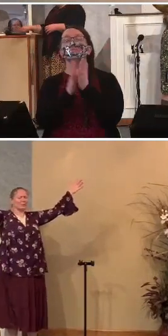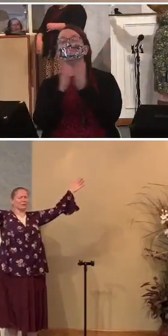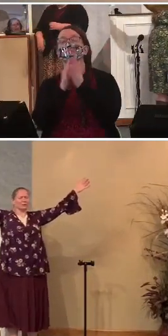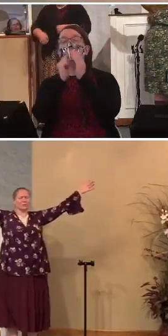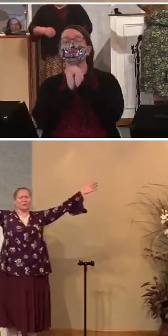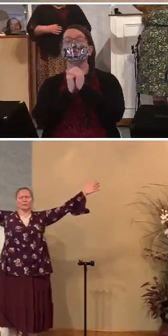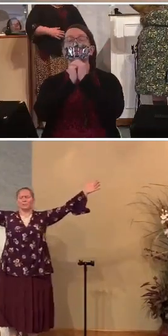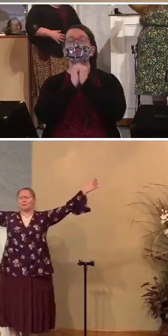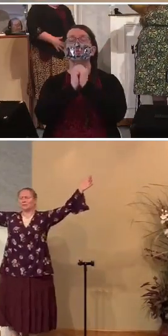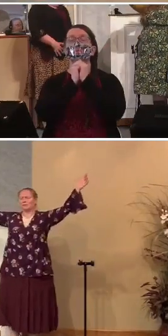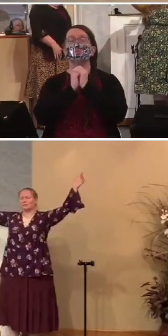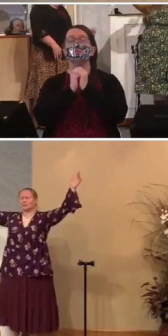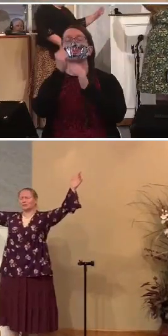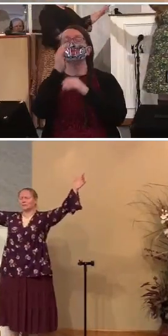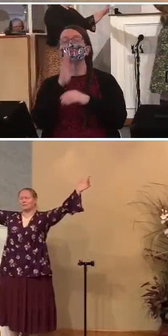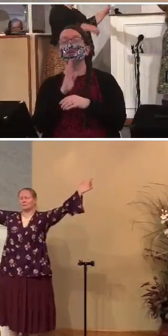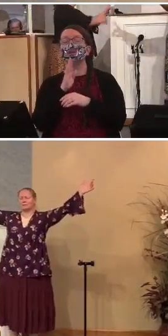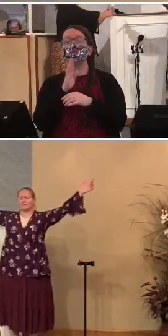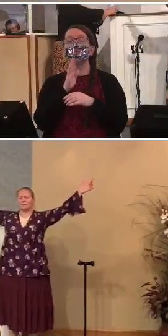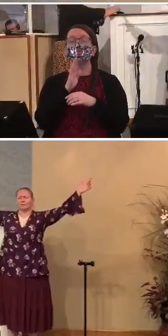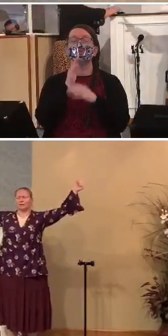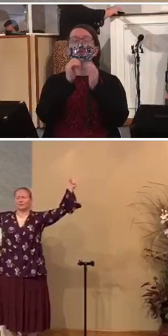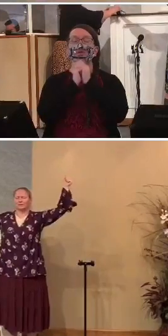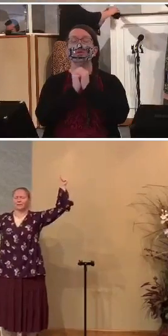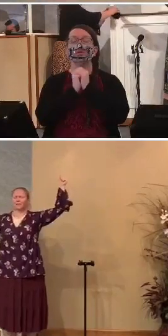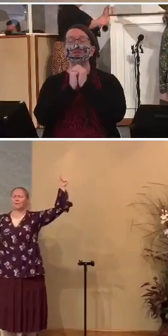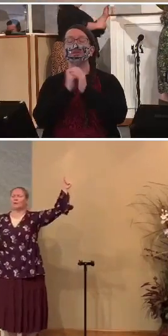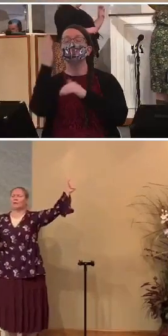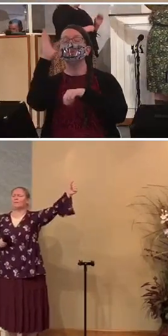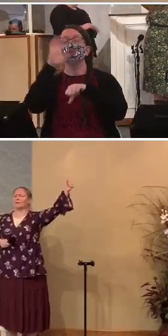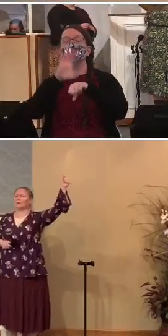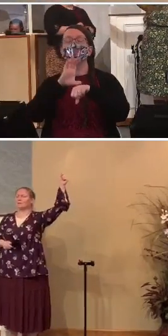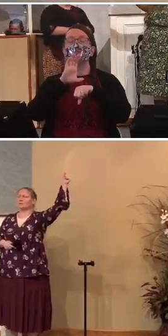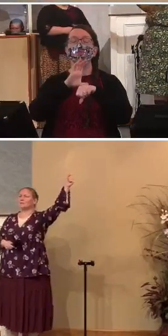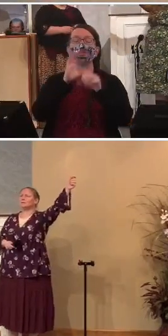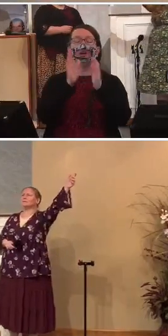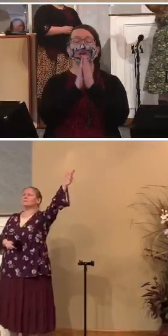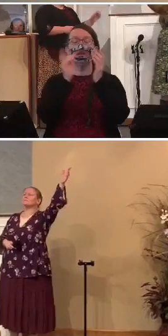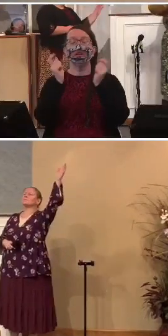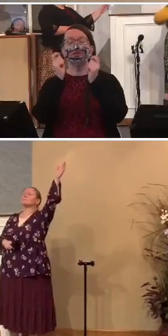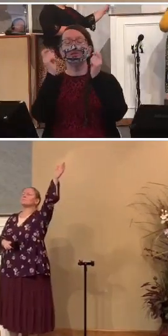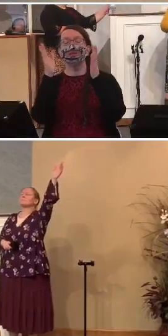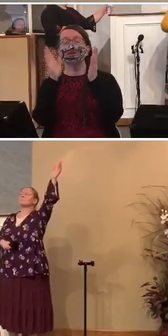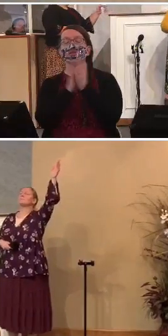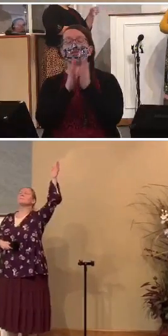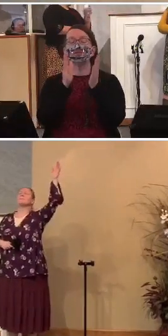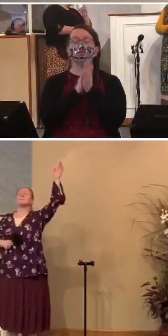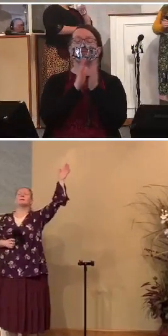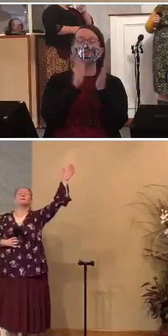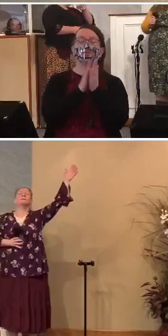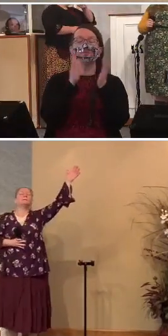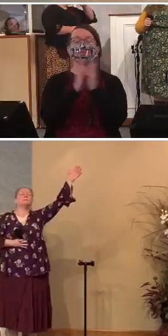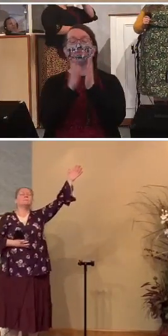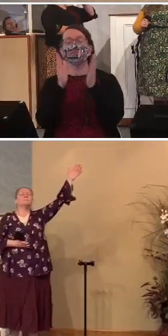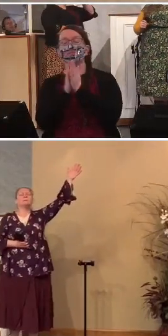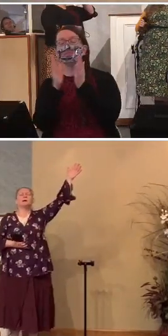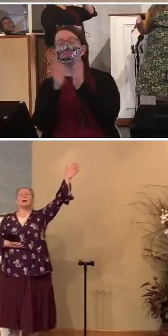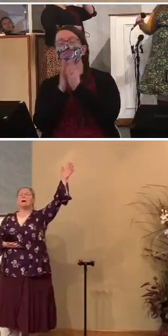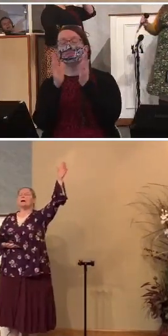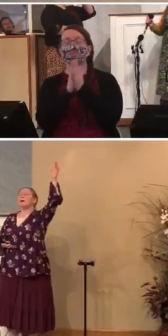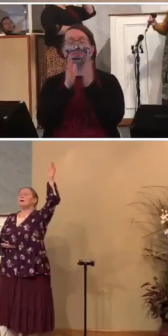Vamos a adorarlo, iglesia. Vamos a adorarlo, iglesia. Aleluya. Aleluya.